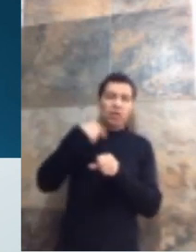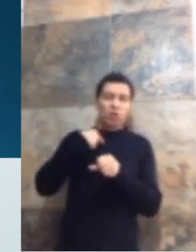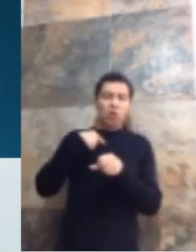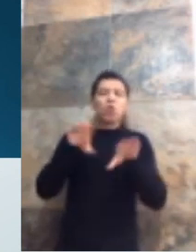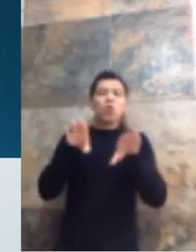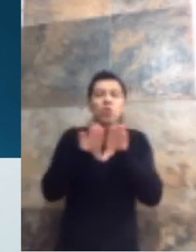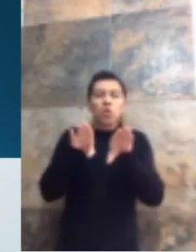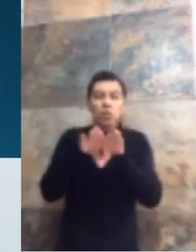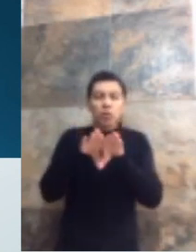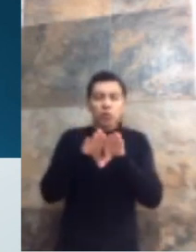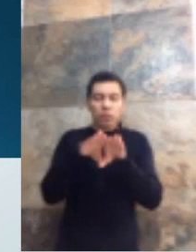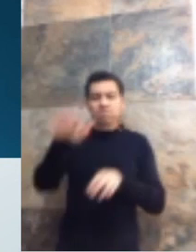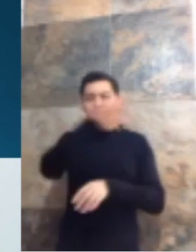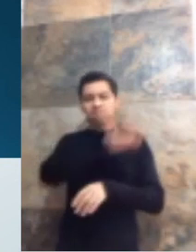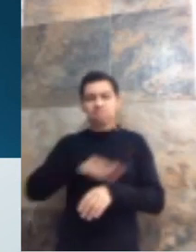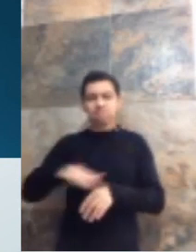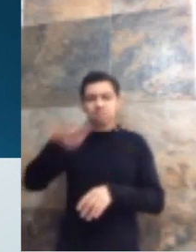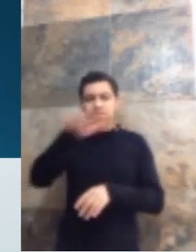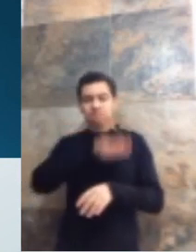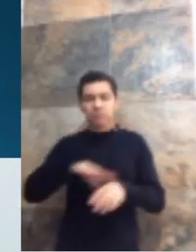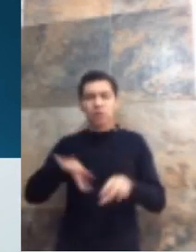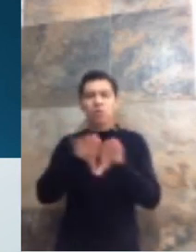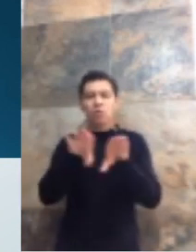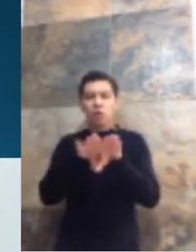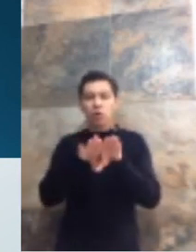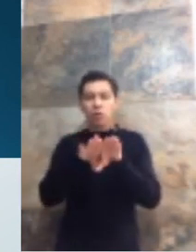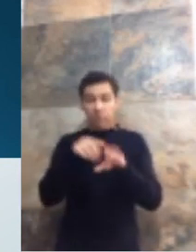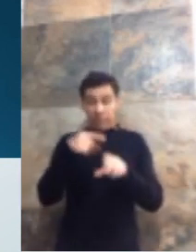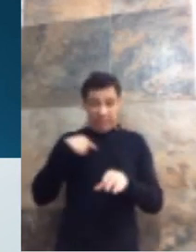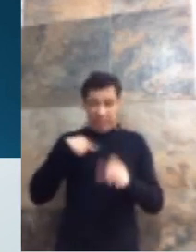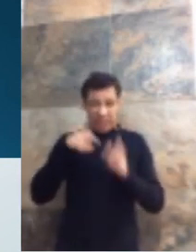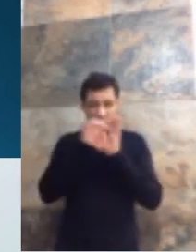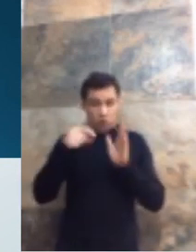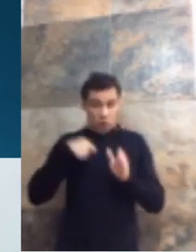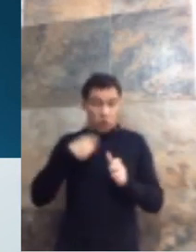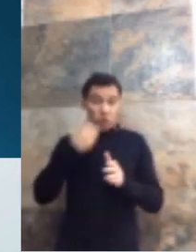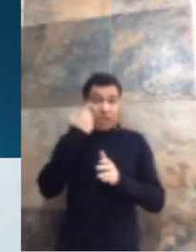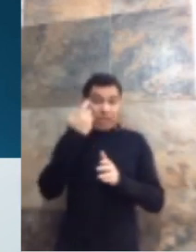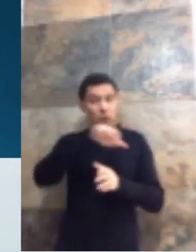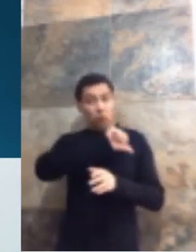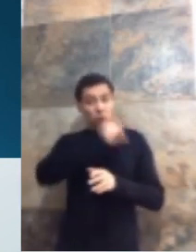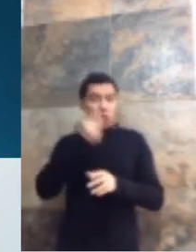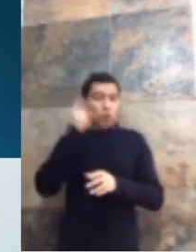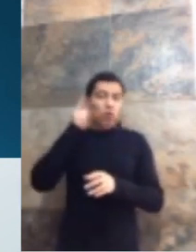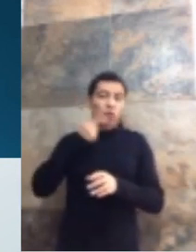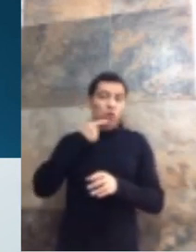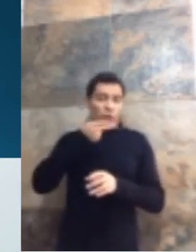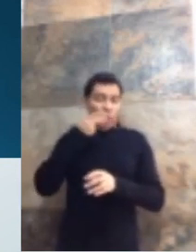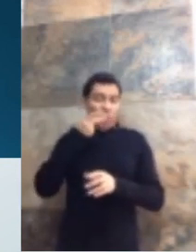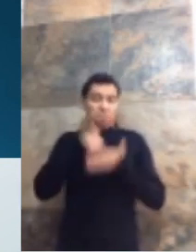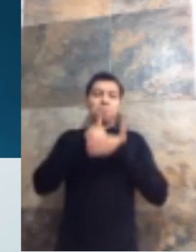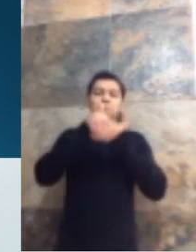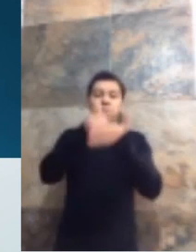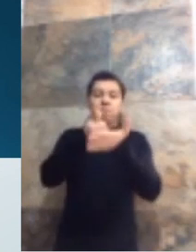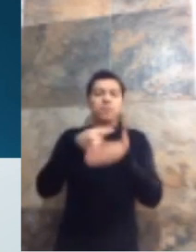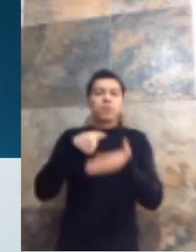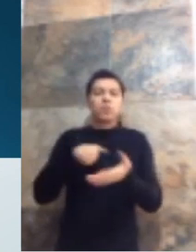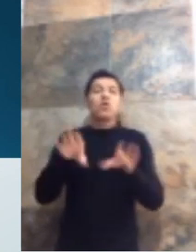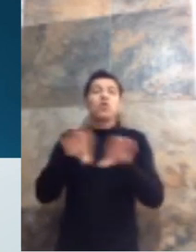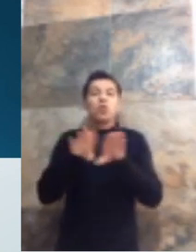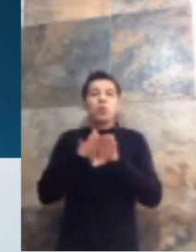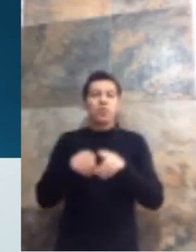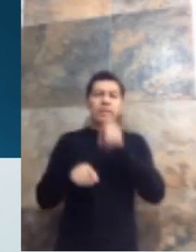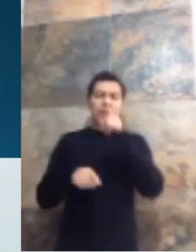del ambiente de la persona, pero después de lo que la persona piensa de este ambiente. Se siente demasiado aislado,